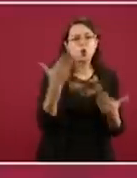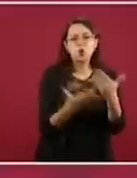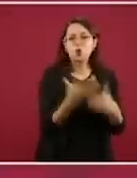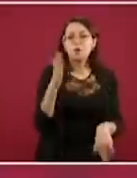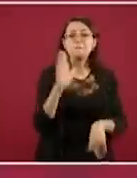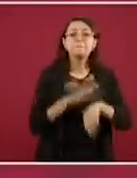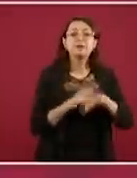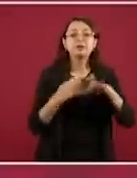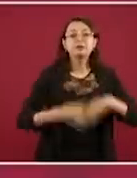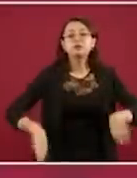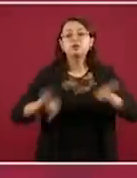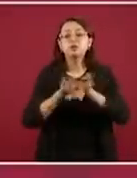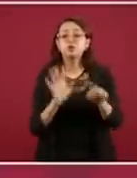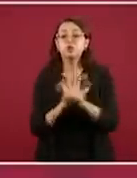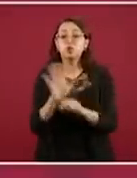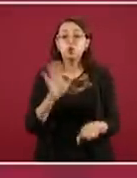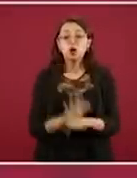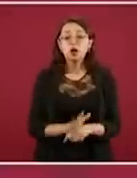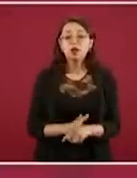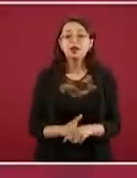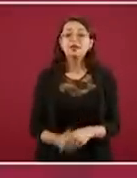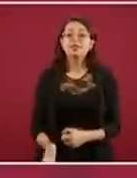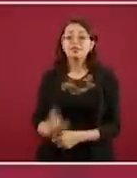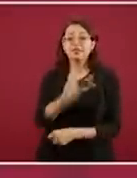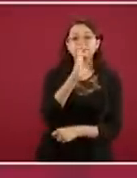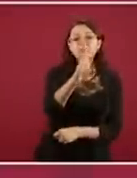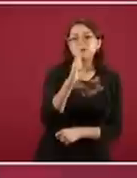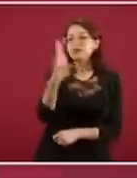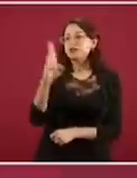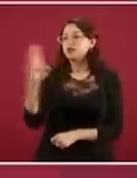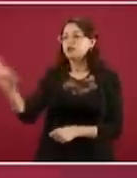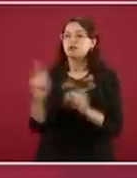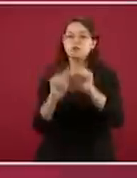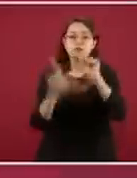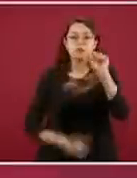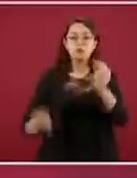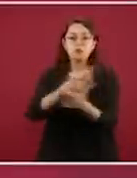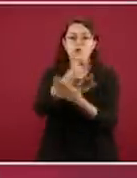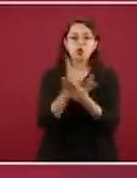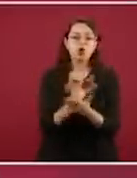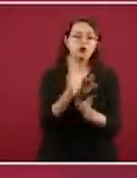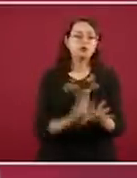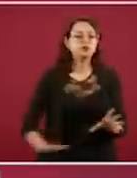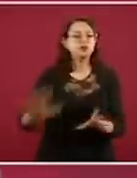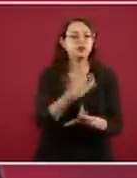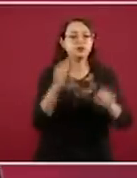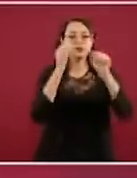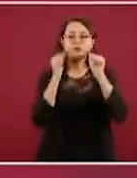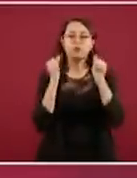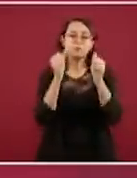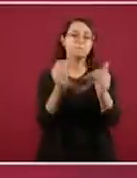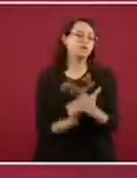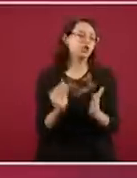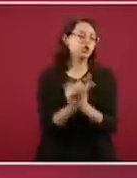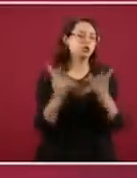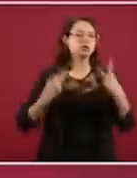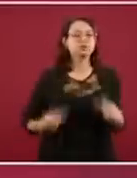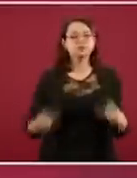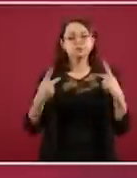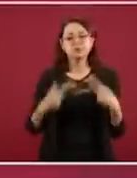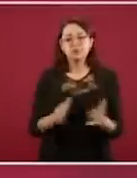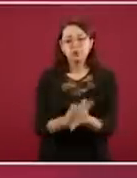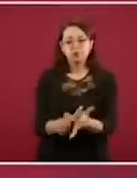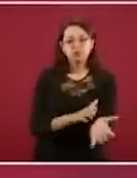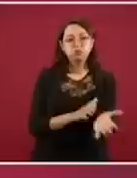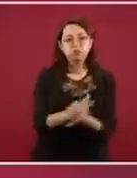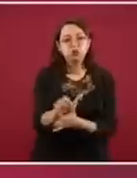más importante que se hace es todo lo que se atiende a través de todos los programas sociales y ahí atendemos a millones de gentes. Pero así